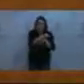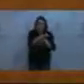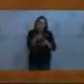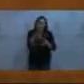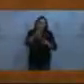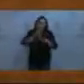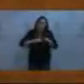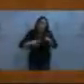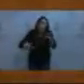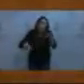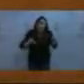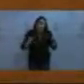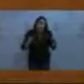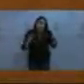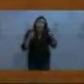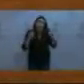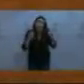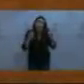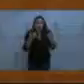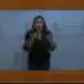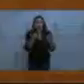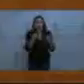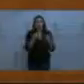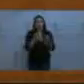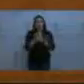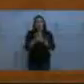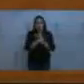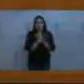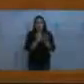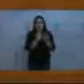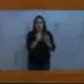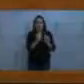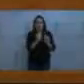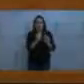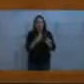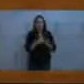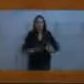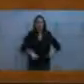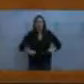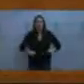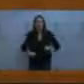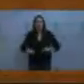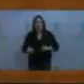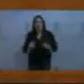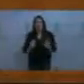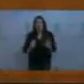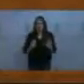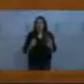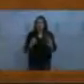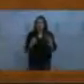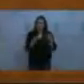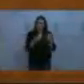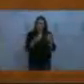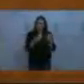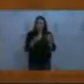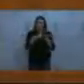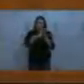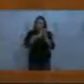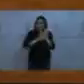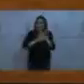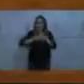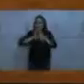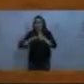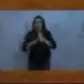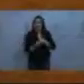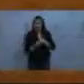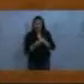o regular, y con los medios apropiados, no malgastando, midiendo. Una vez aplicadas las medidas, que ya le digo que son mucho más baratas que